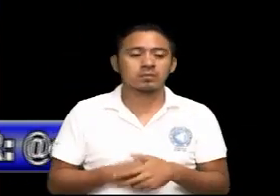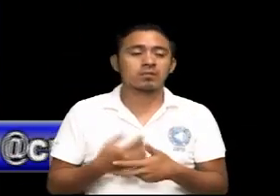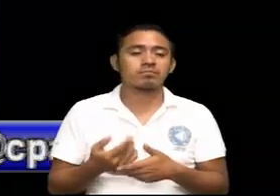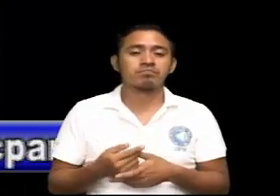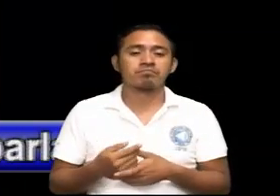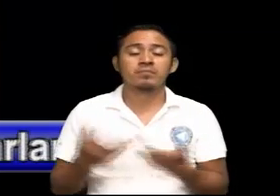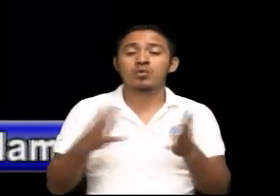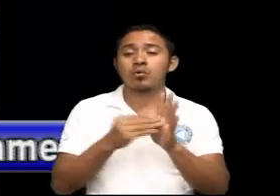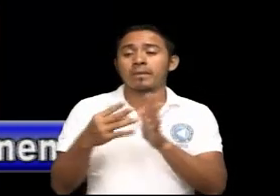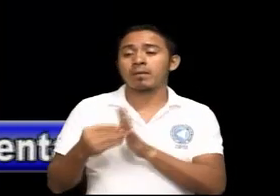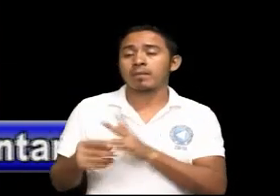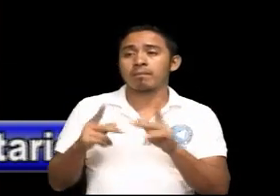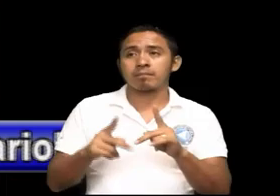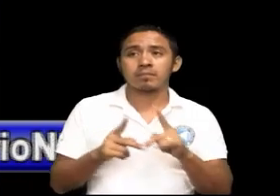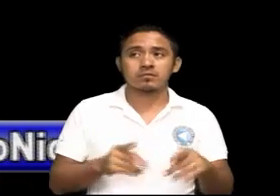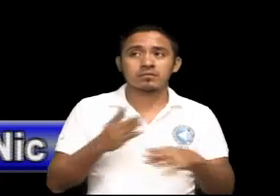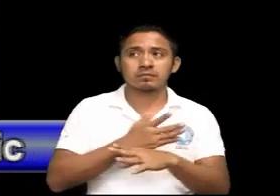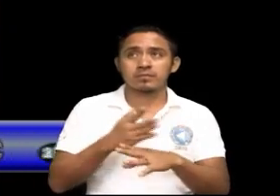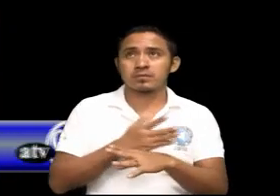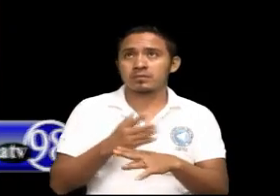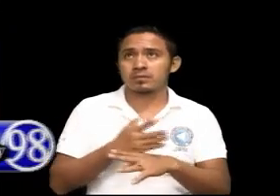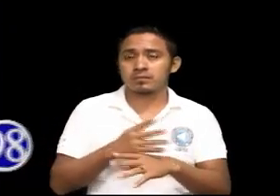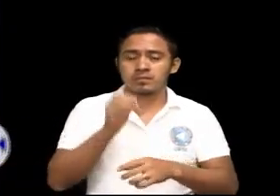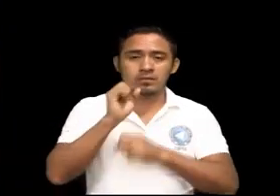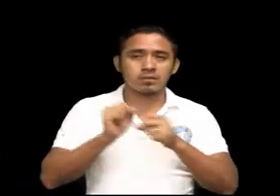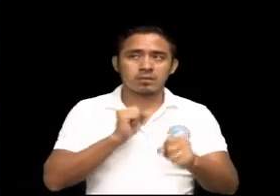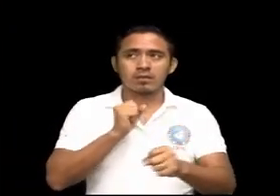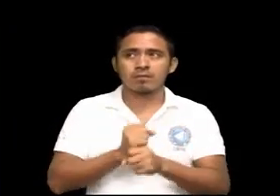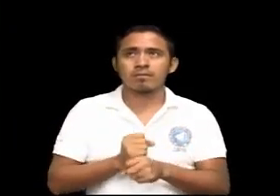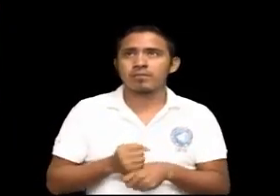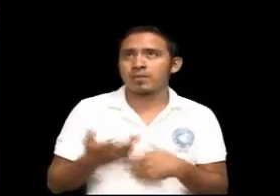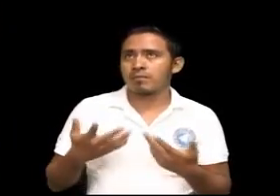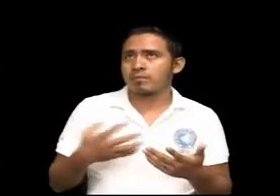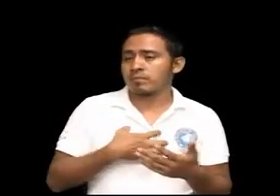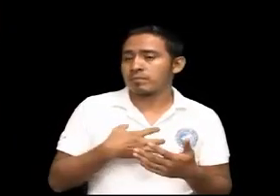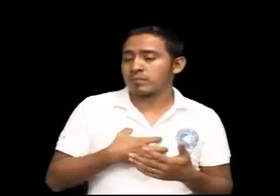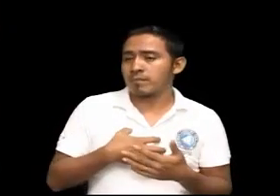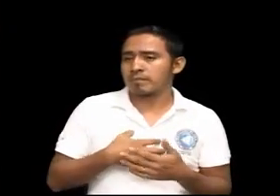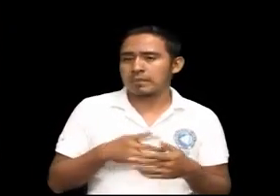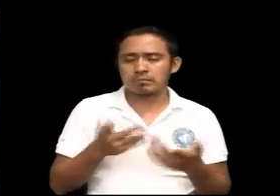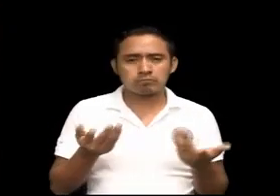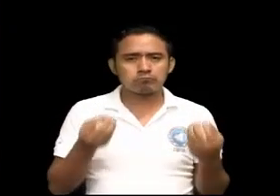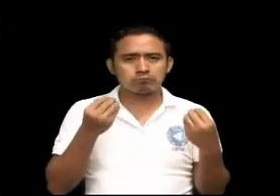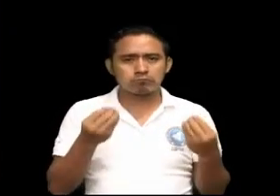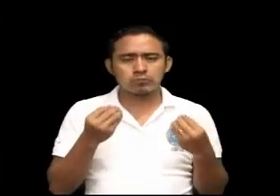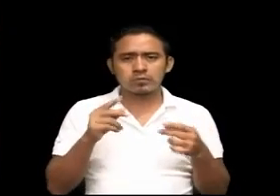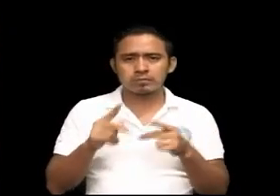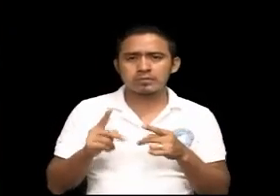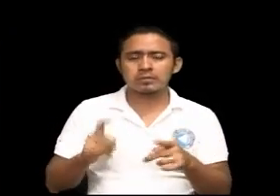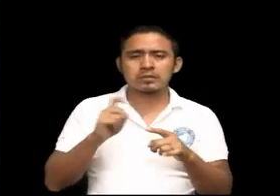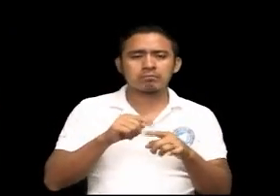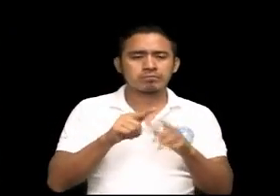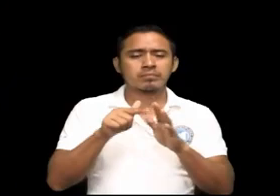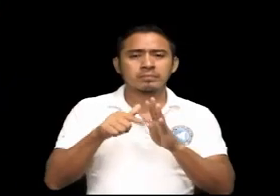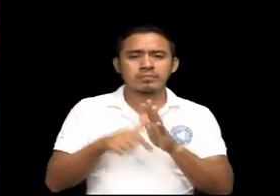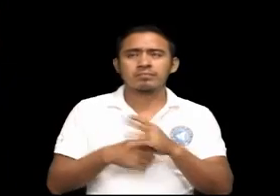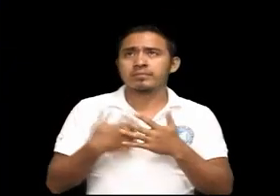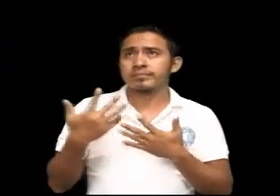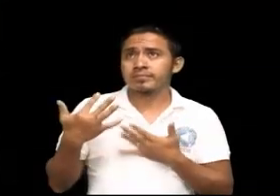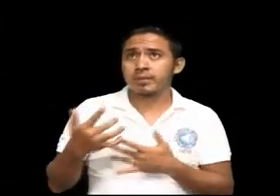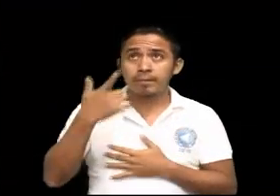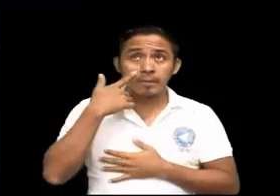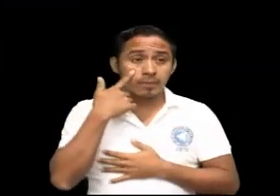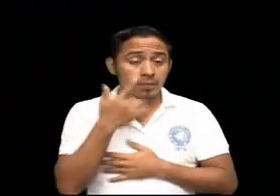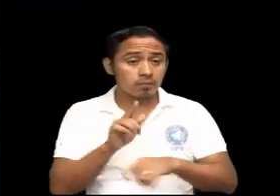a participantes de todas las edades. El reto es viral y a él se suman miles a cada minuto. Ahora falta ver cuánto